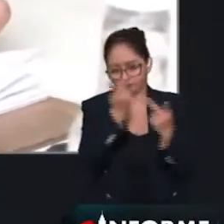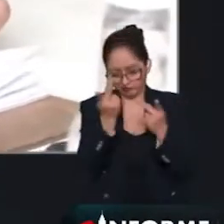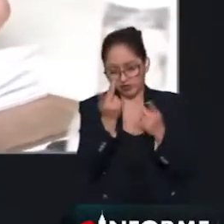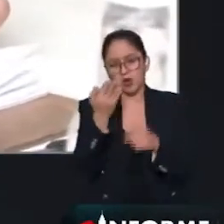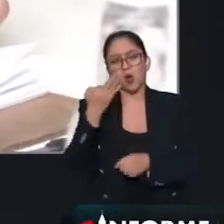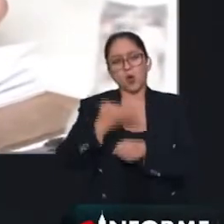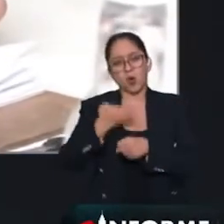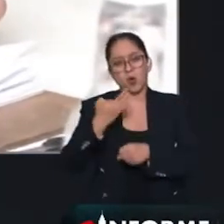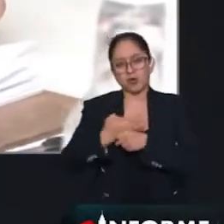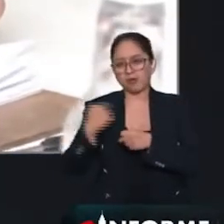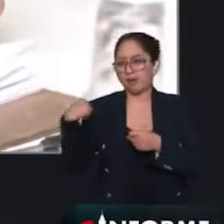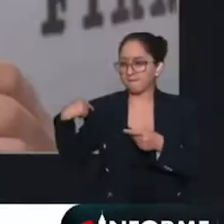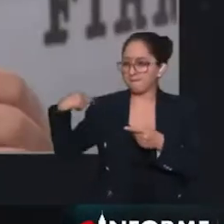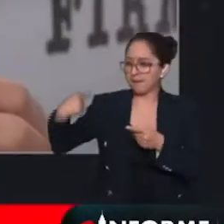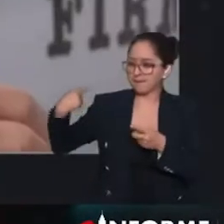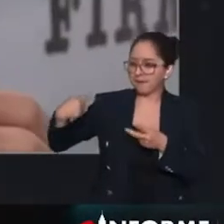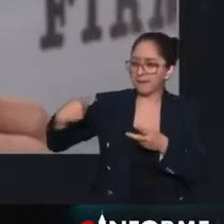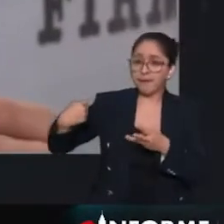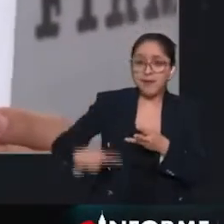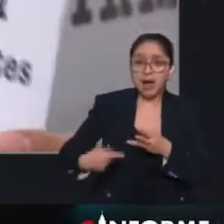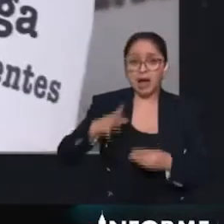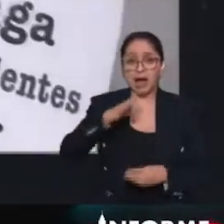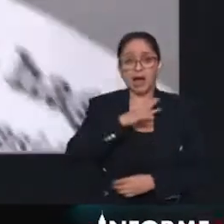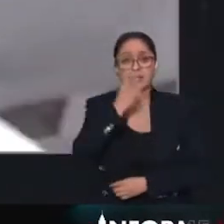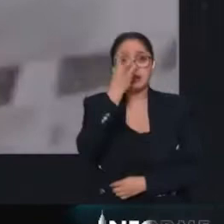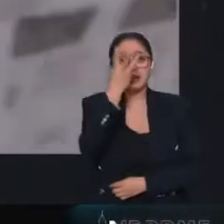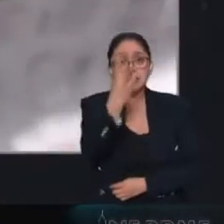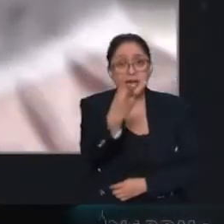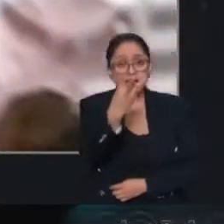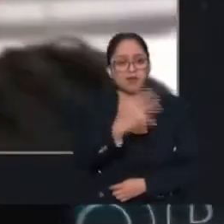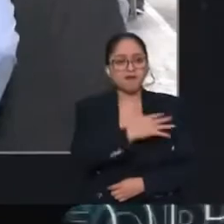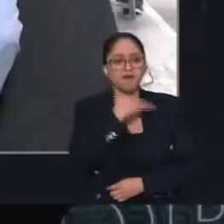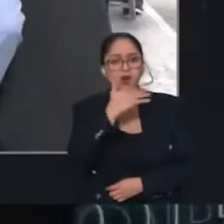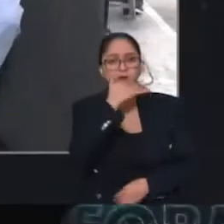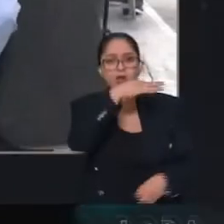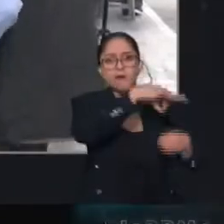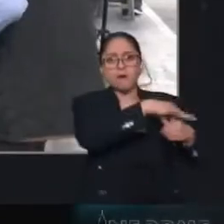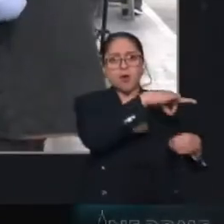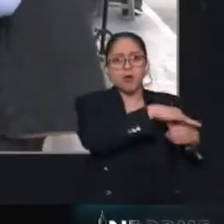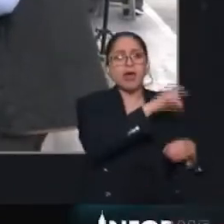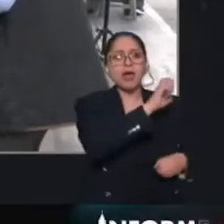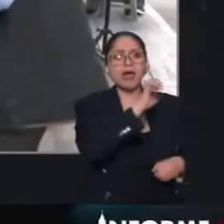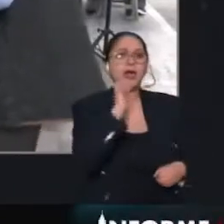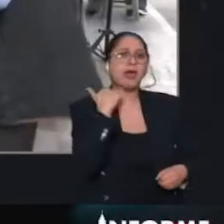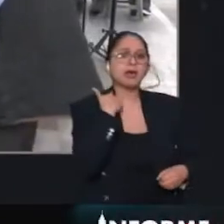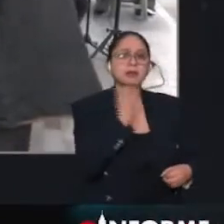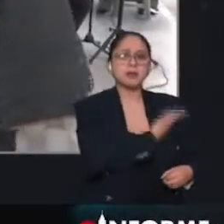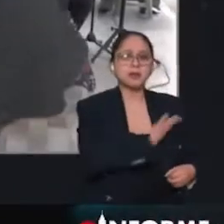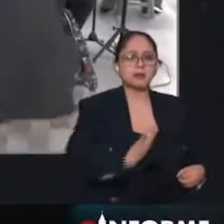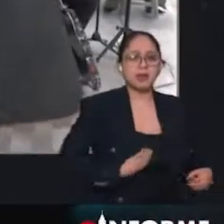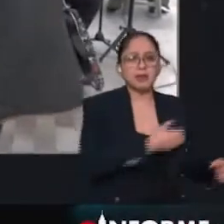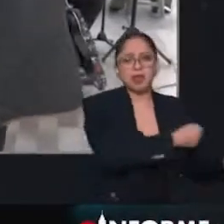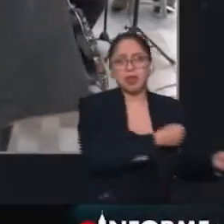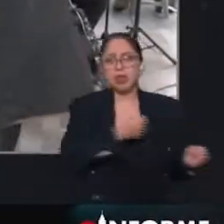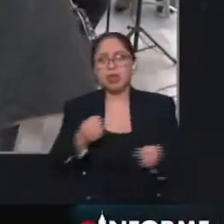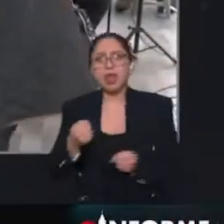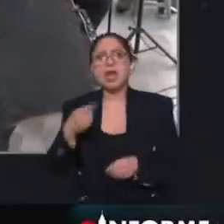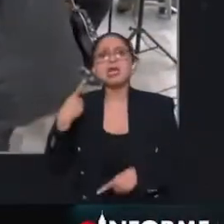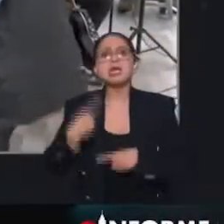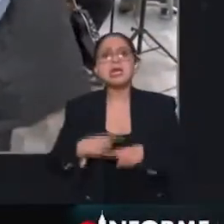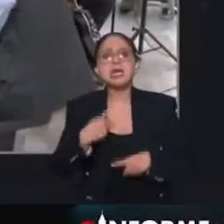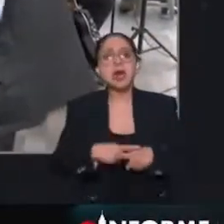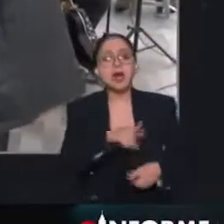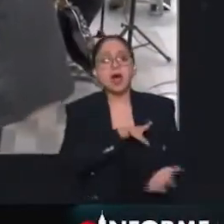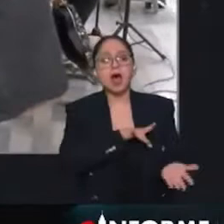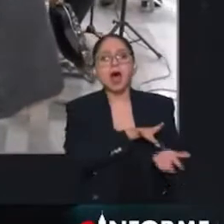acabo de hacer hay por lo menos 3 fraudes electorales importantes y 2 de ellos corren a cargo de este instituto. Entonces yo